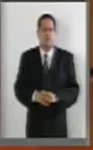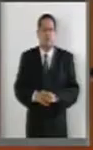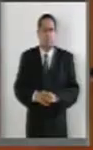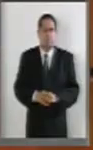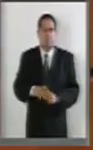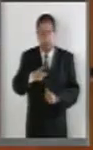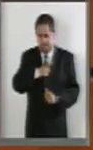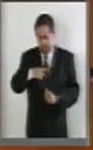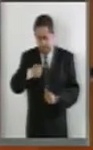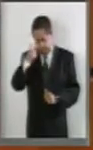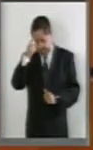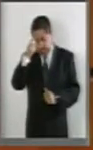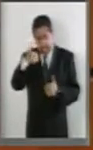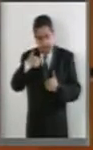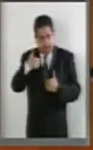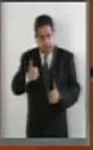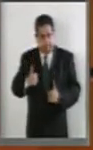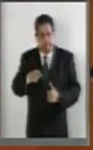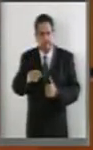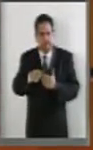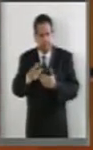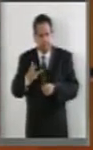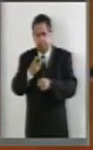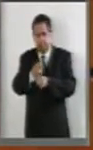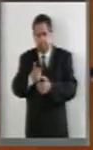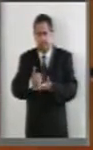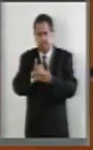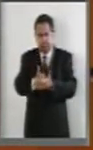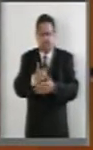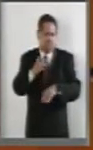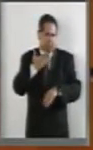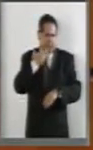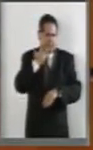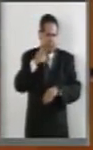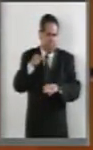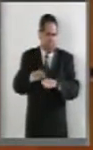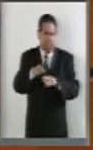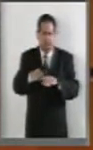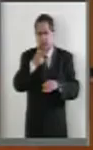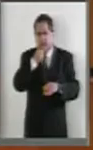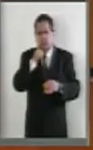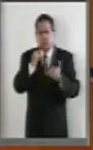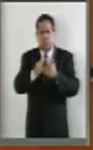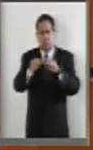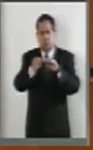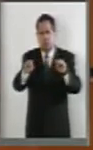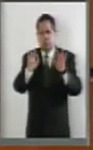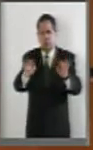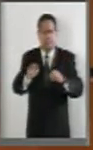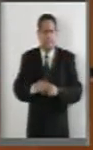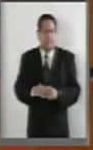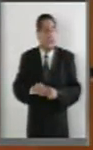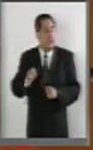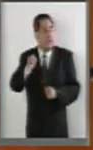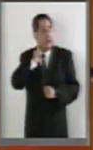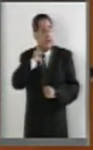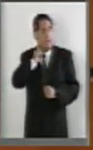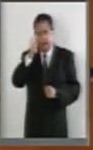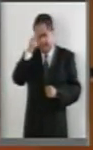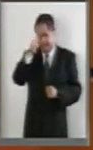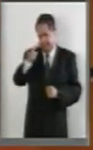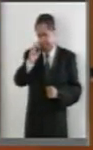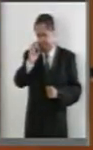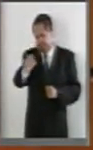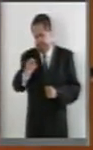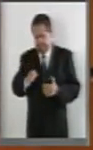Debemos de reconocer pues que se ha fortalecido en gran medida la igualdad, que el Senado de la República